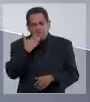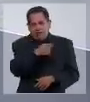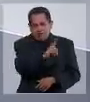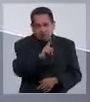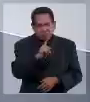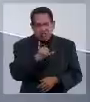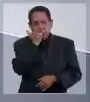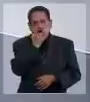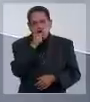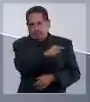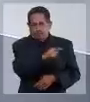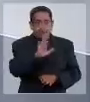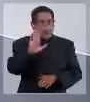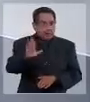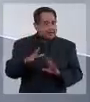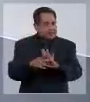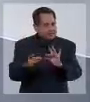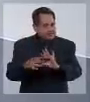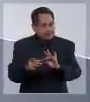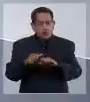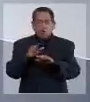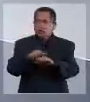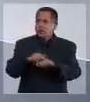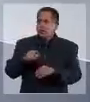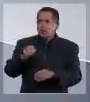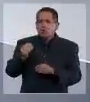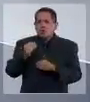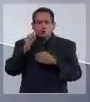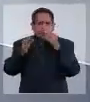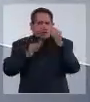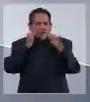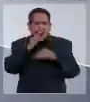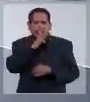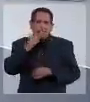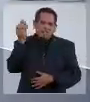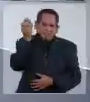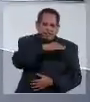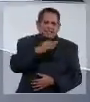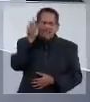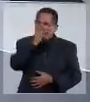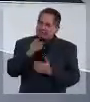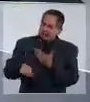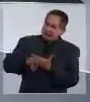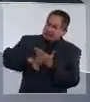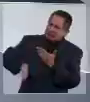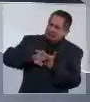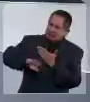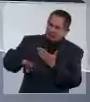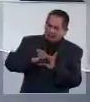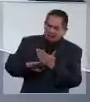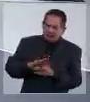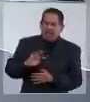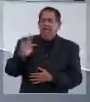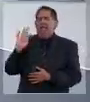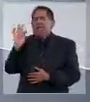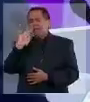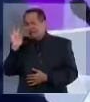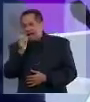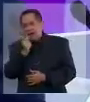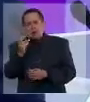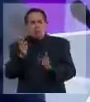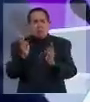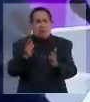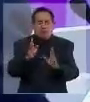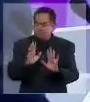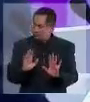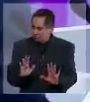Antonio, con todo esto que han invertido en noticias falsas, tú y el gobierno en atacarme, a lo mejor logren convencer a la gente.